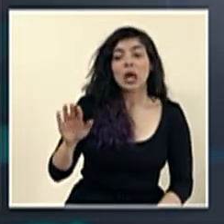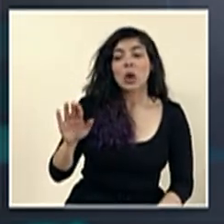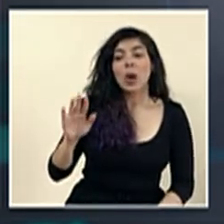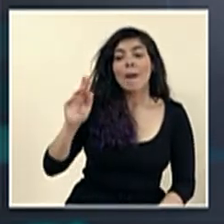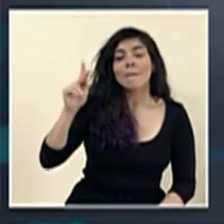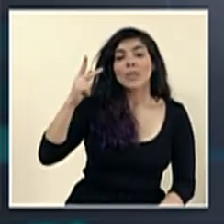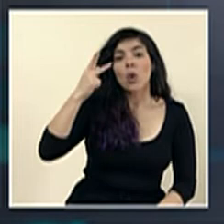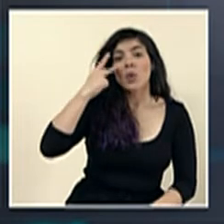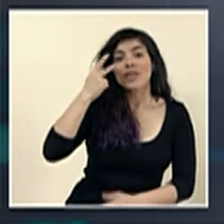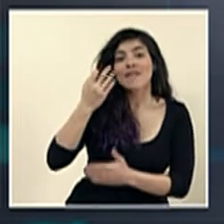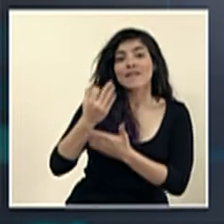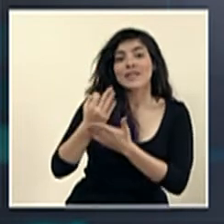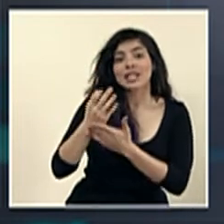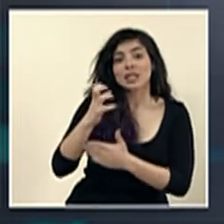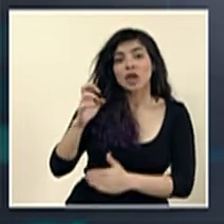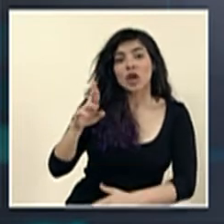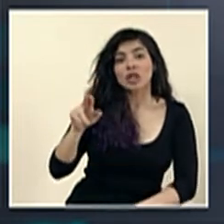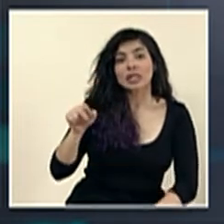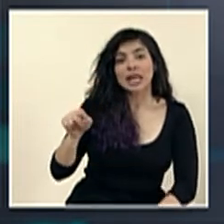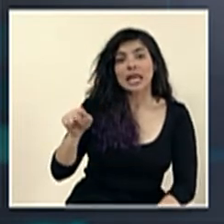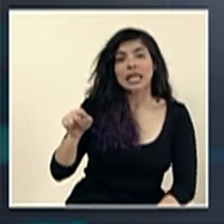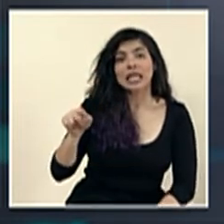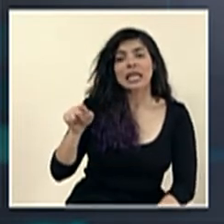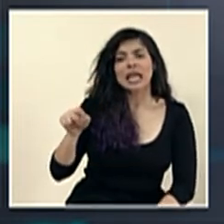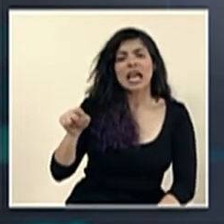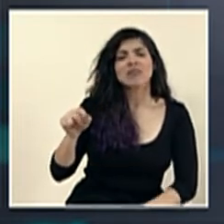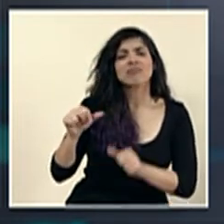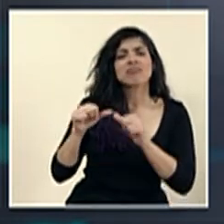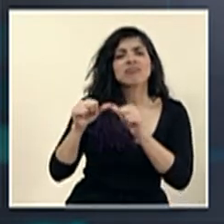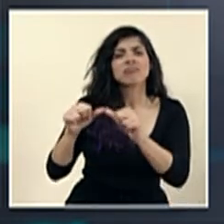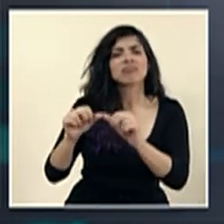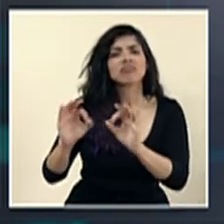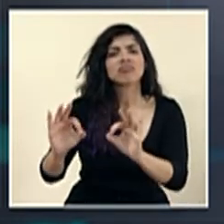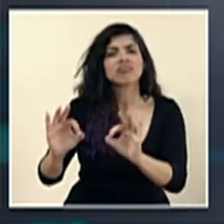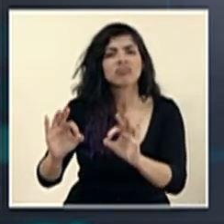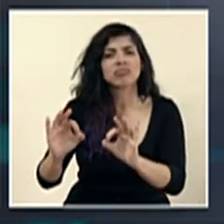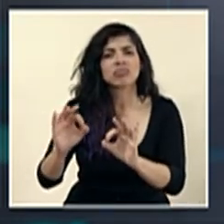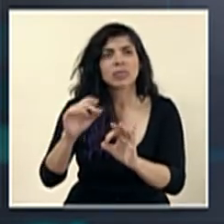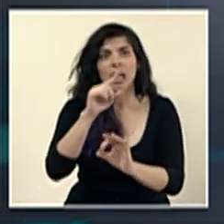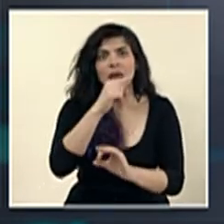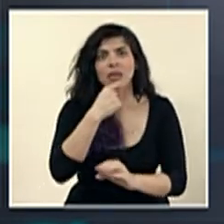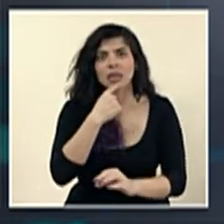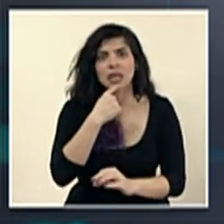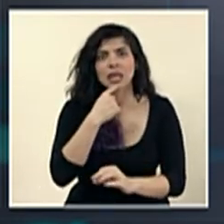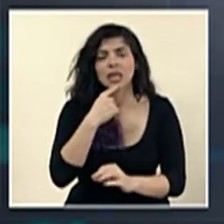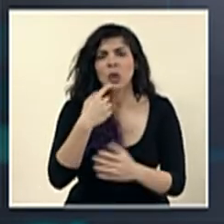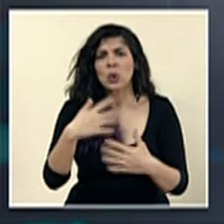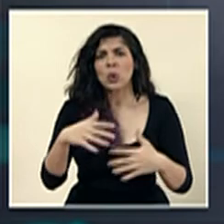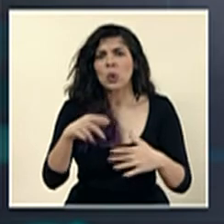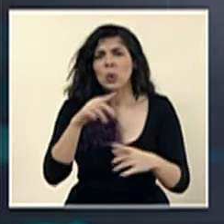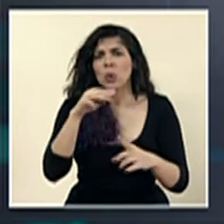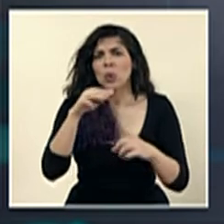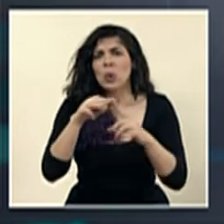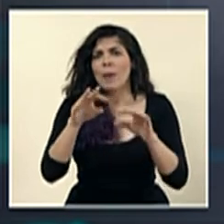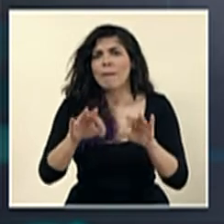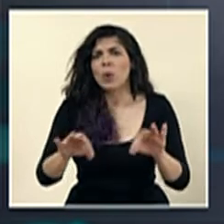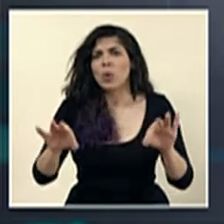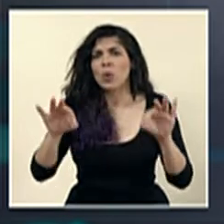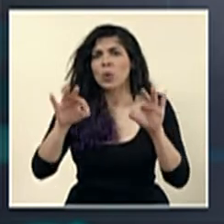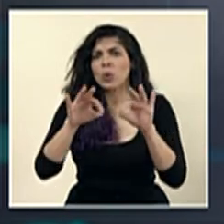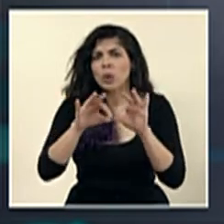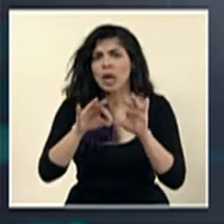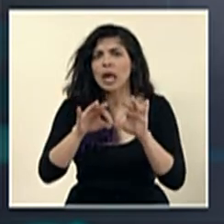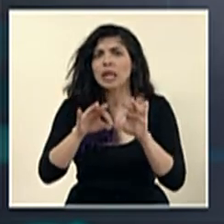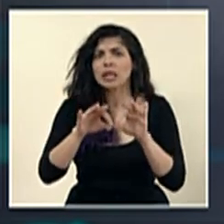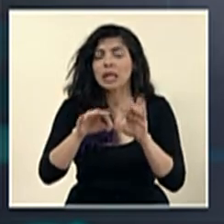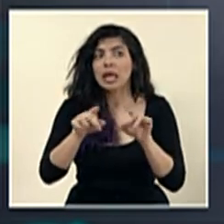política fiscal de Costa Rica es sostenible. Eso tiene un mensaje muy importante y